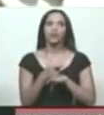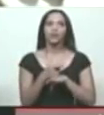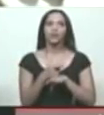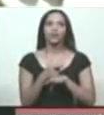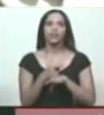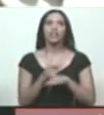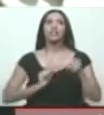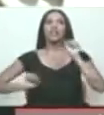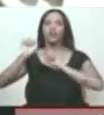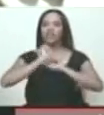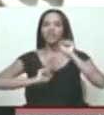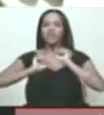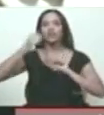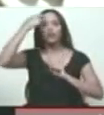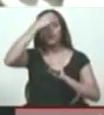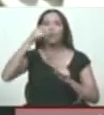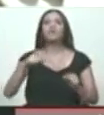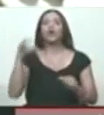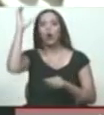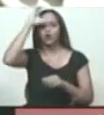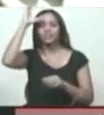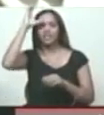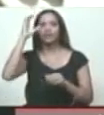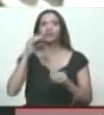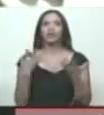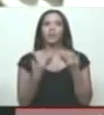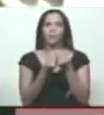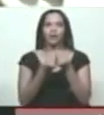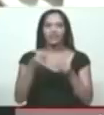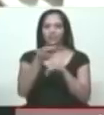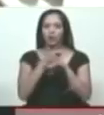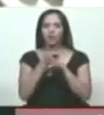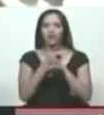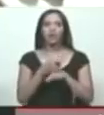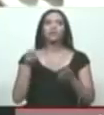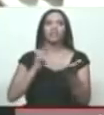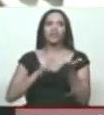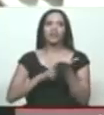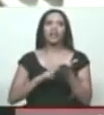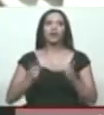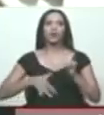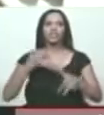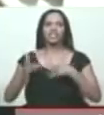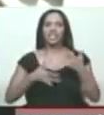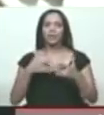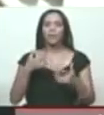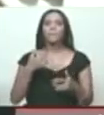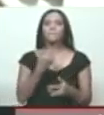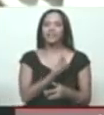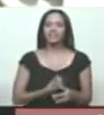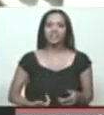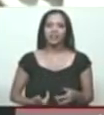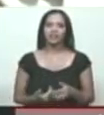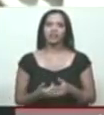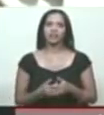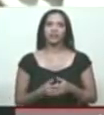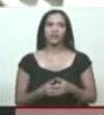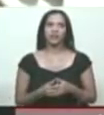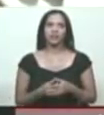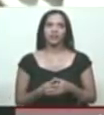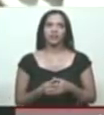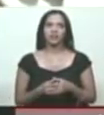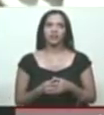Un gobierno que lo defiende y un pueblo consciente que acompaña ese gobierno. De verdad nos sentimos, presidente,